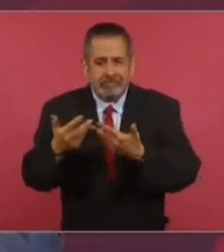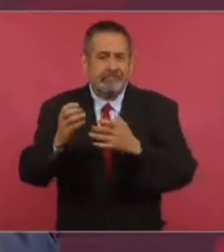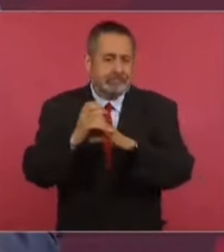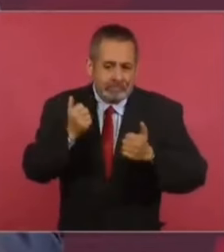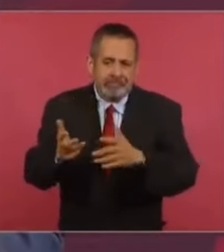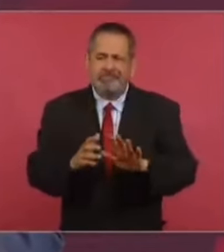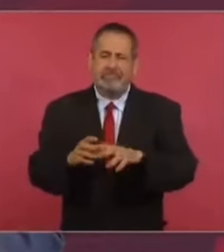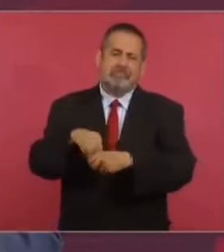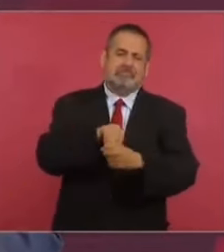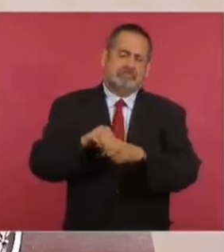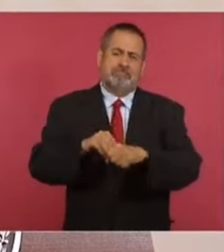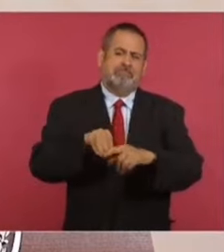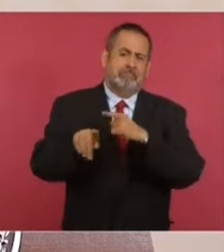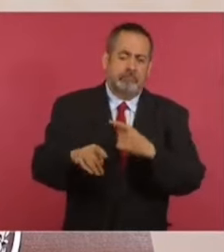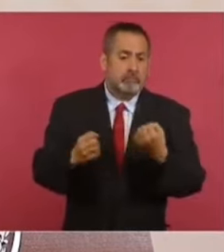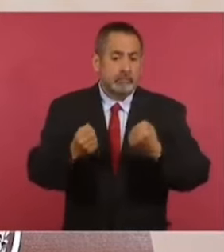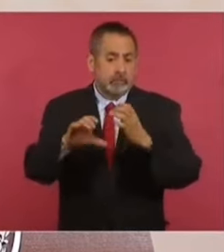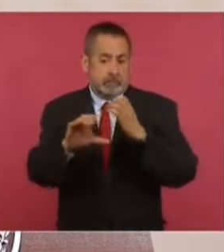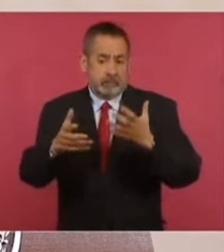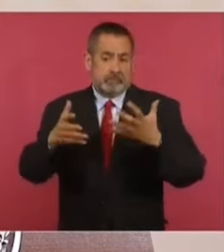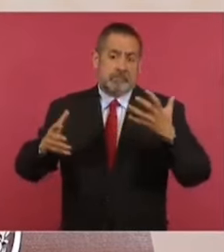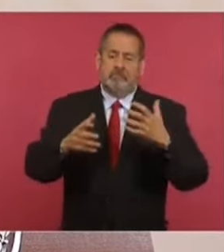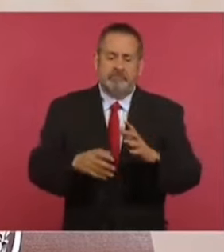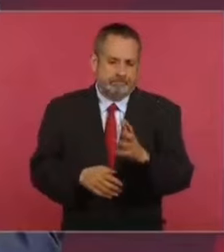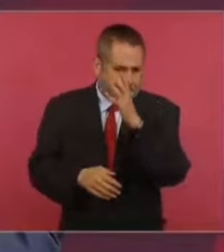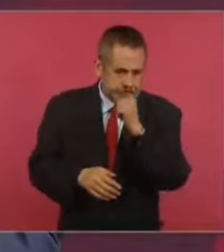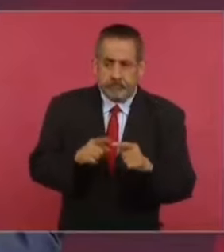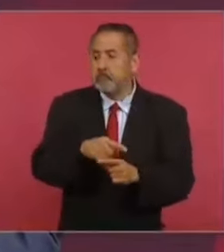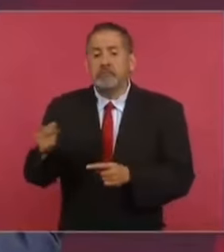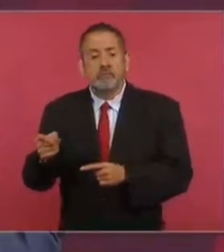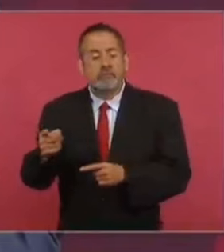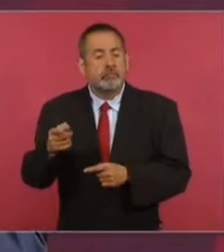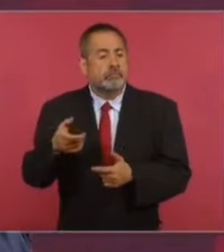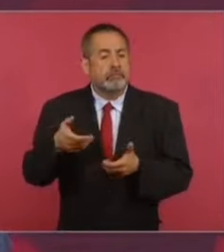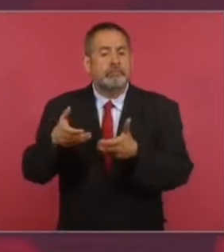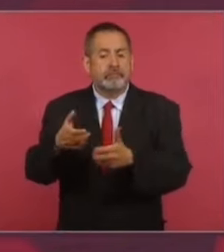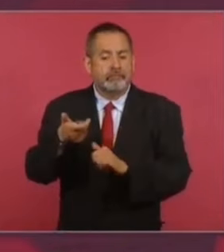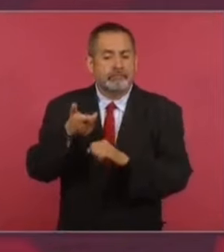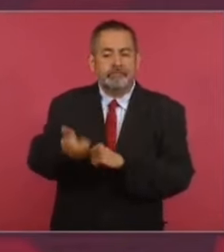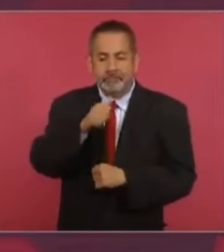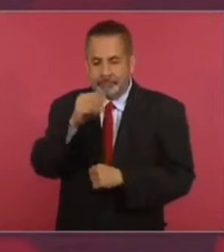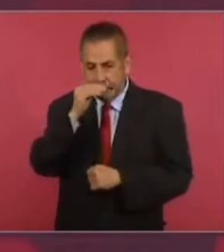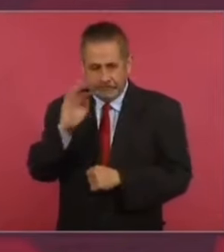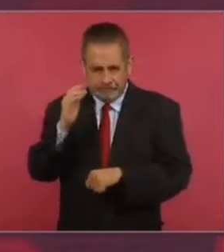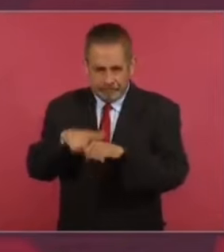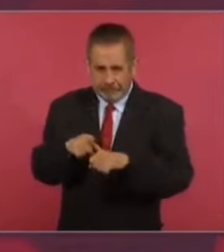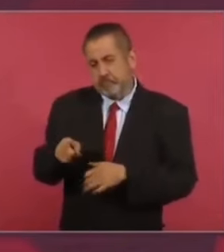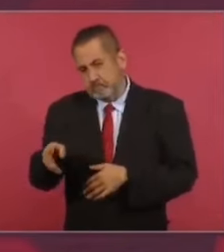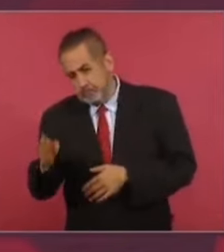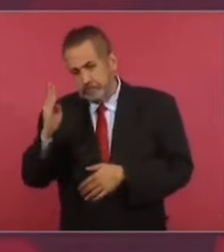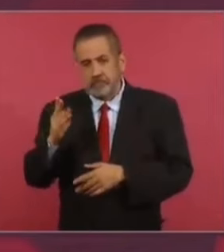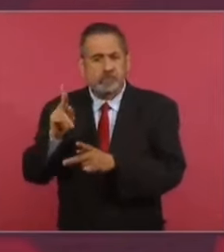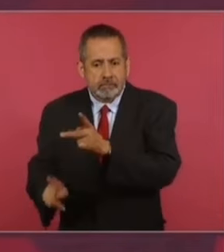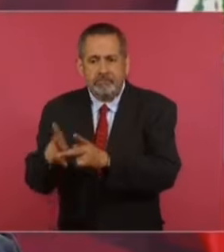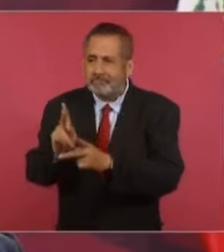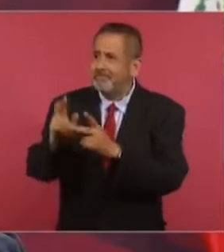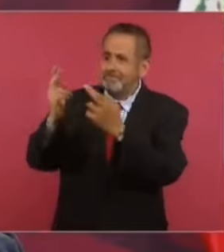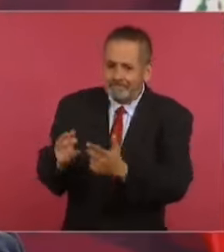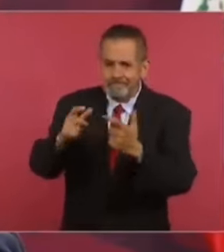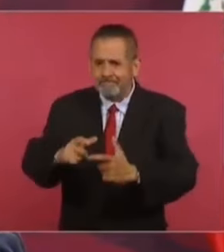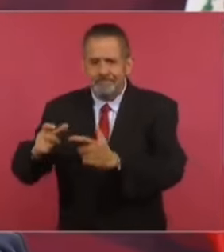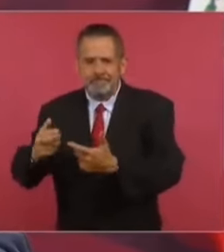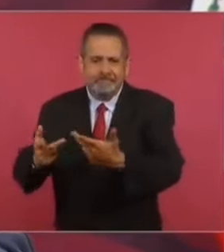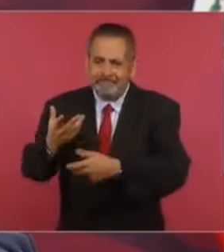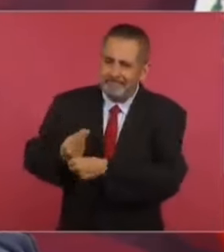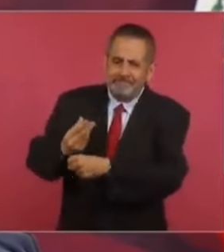utilizar carros pesados en la federal, porque hay muchos cortes, hay socavones y